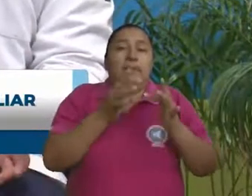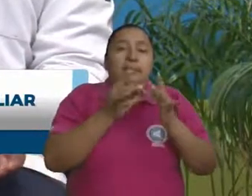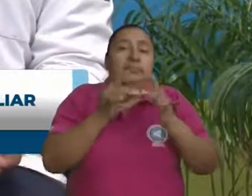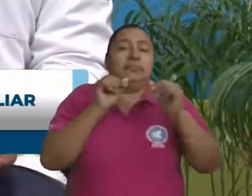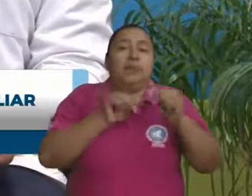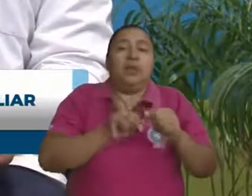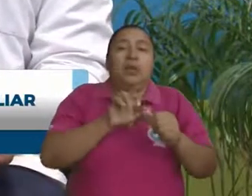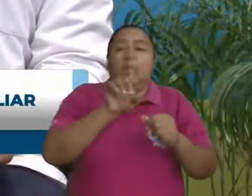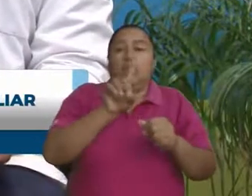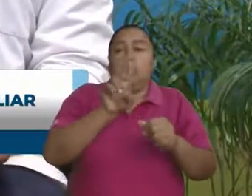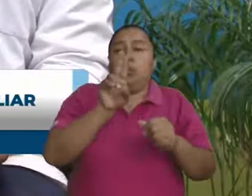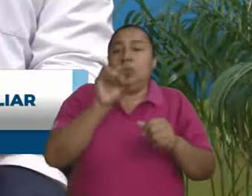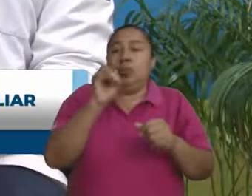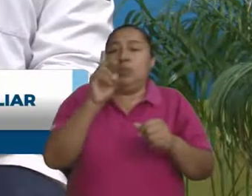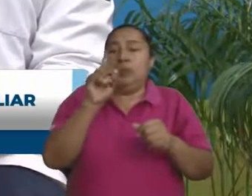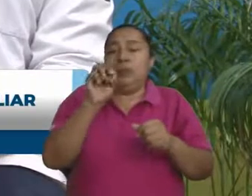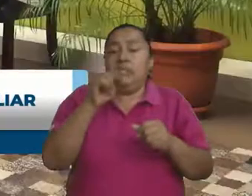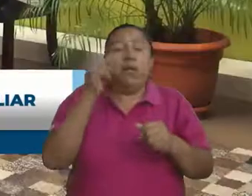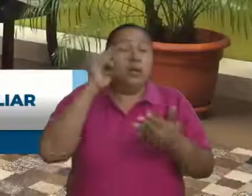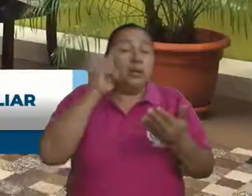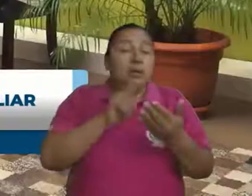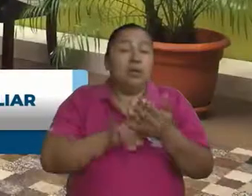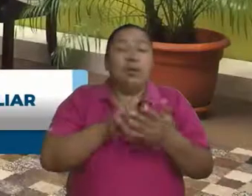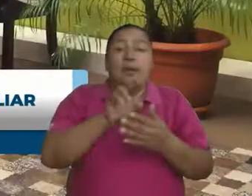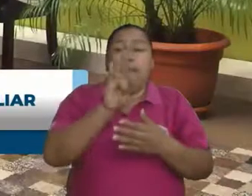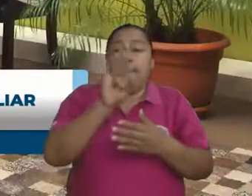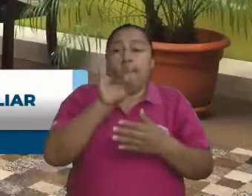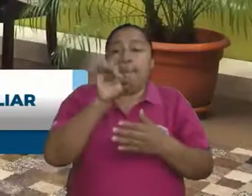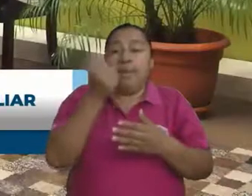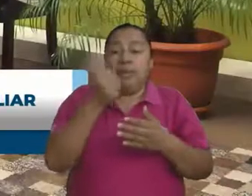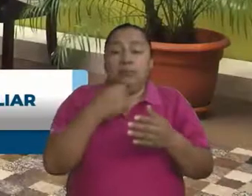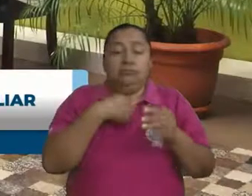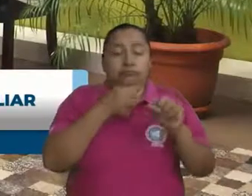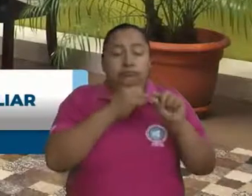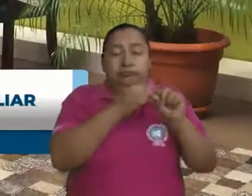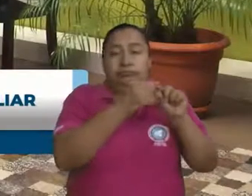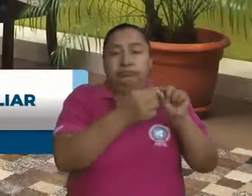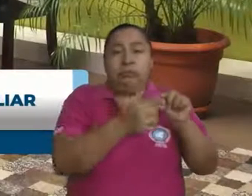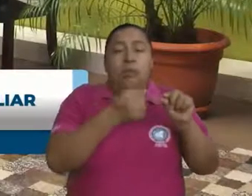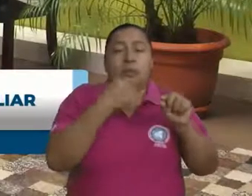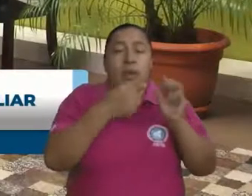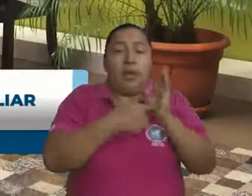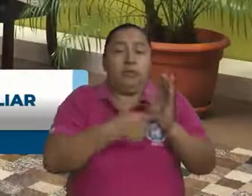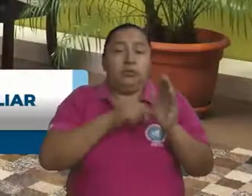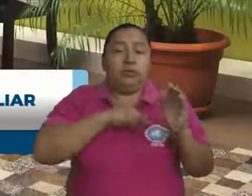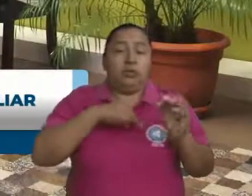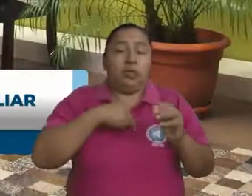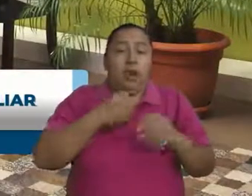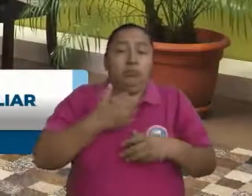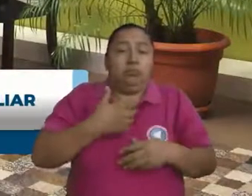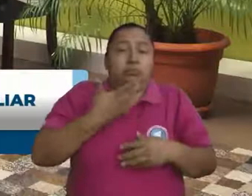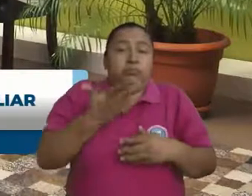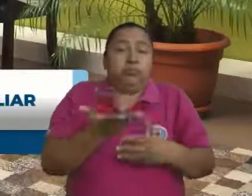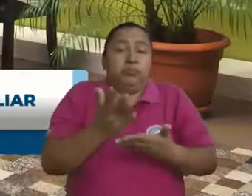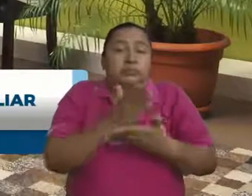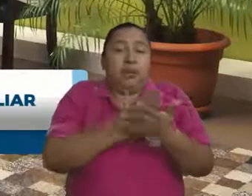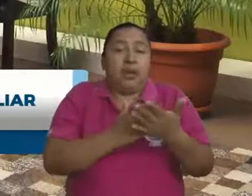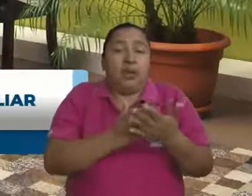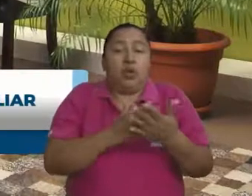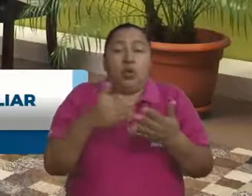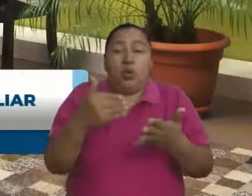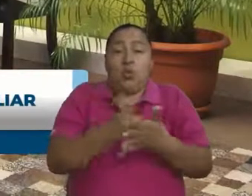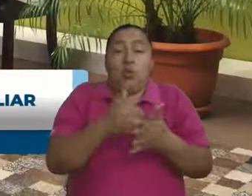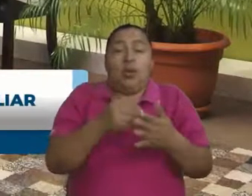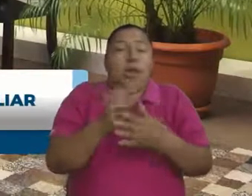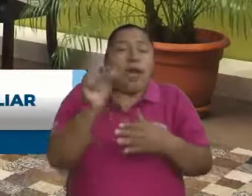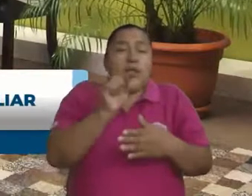el duodeno. Recordemos que la bilis es drenada hacia el duodeno. Si nosotros, por ejemplo, vomitamos algo recién comido, es muy probable